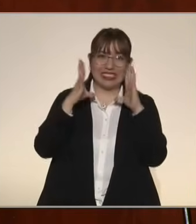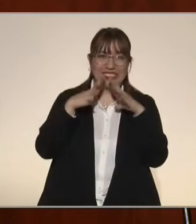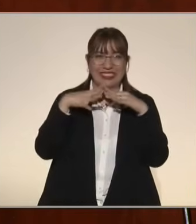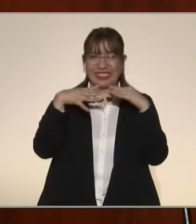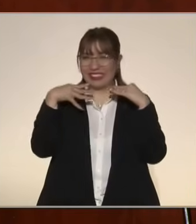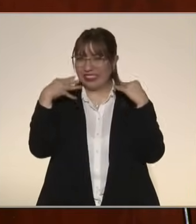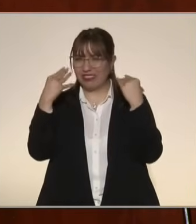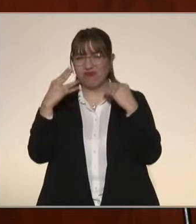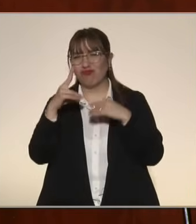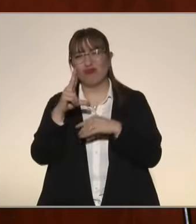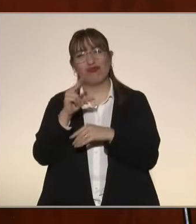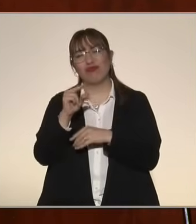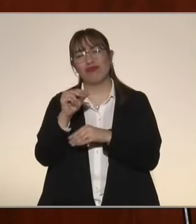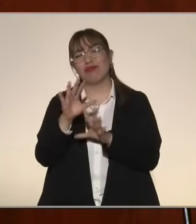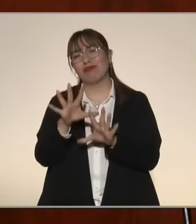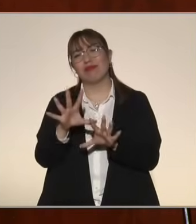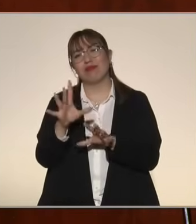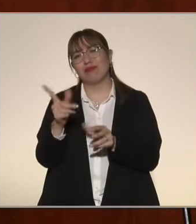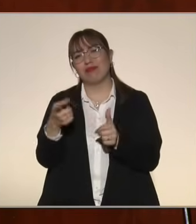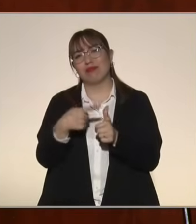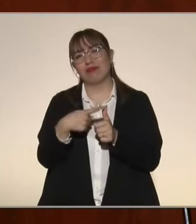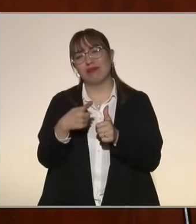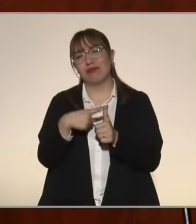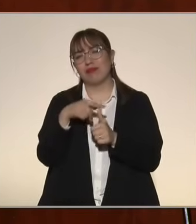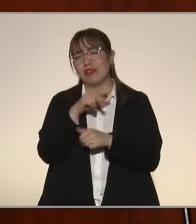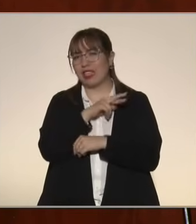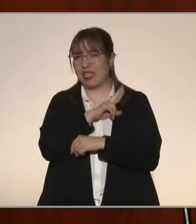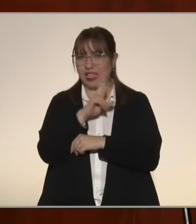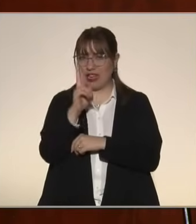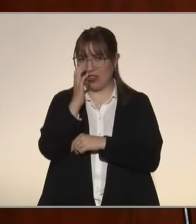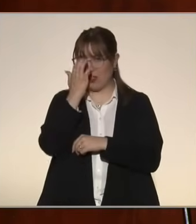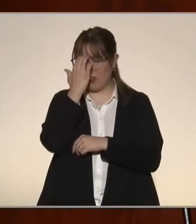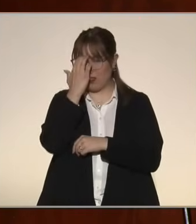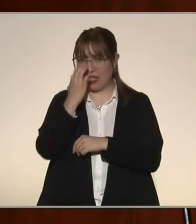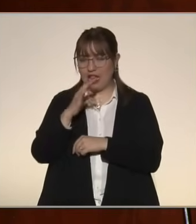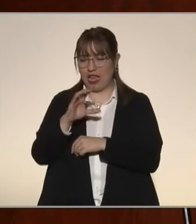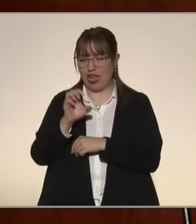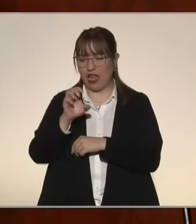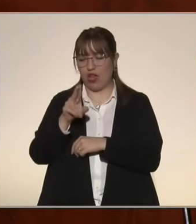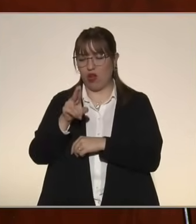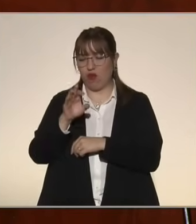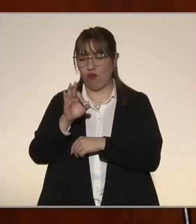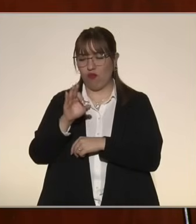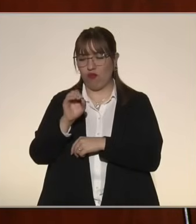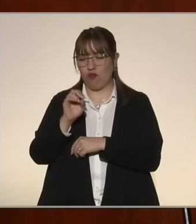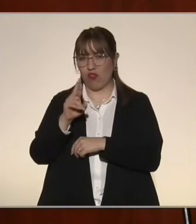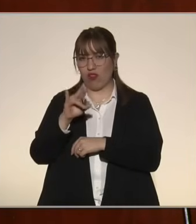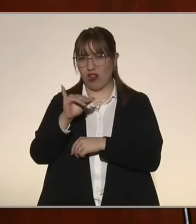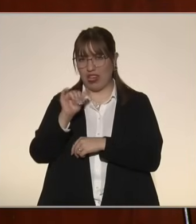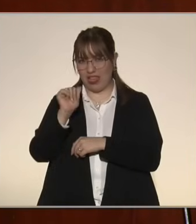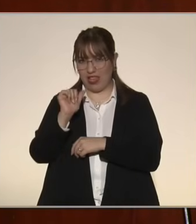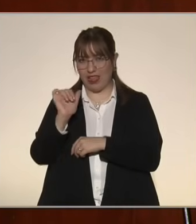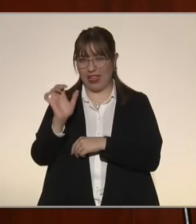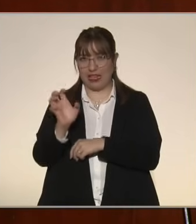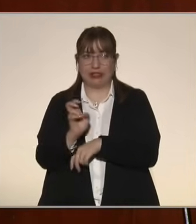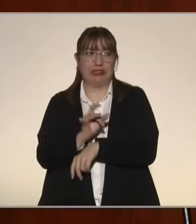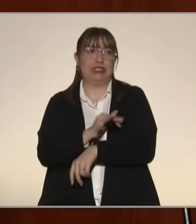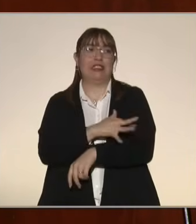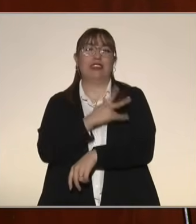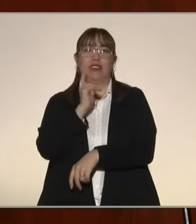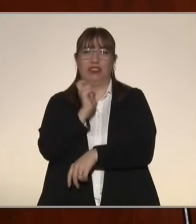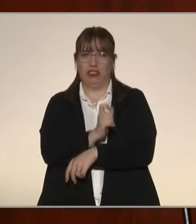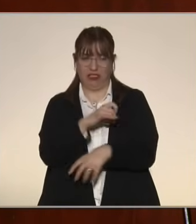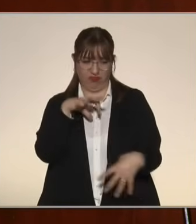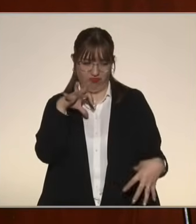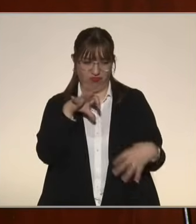euforia. Entonces, lo primero es reconocer que euforia no es felicidad. Separémoslo. Y la segunda cosa es desde la